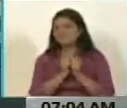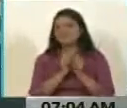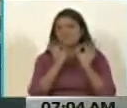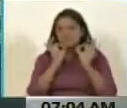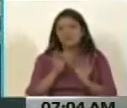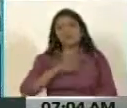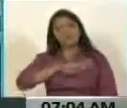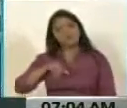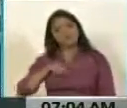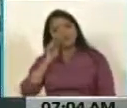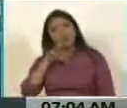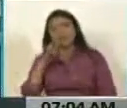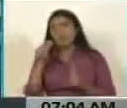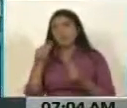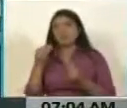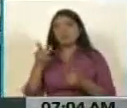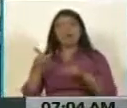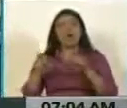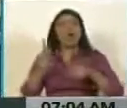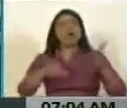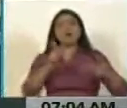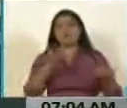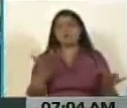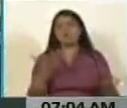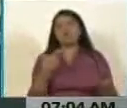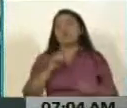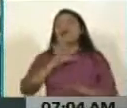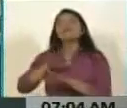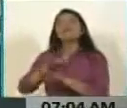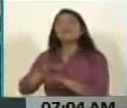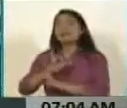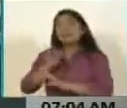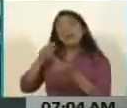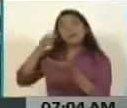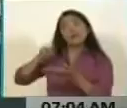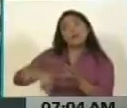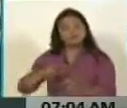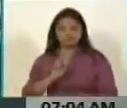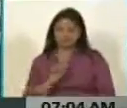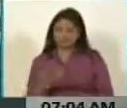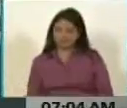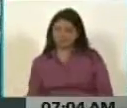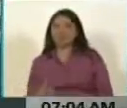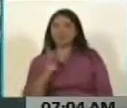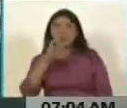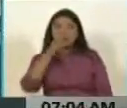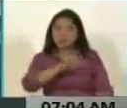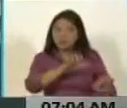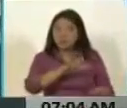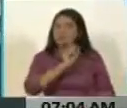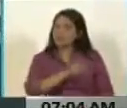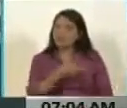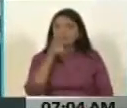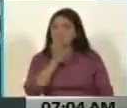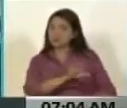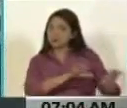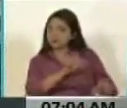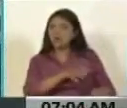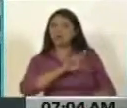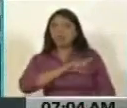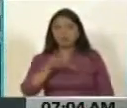enteramos, porque además muchos artistas no nos anuncian cuando los contratan, que los invitamos deberían a hacerlo, ¿no? Hay que hacerle claro, seguimiento. Porque hay que hacerle seguimiento. Nosotros este año